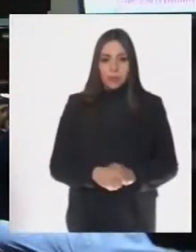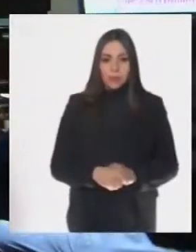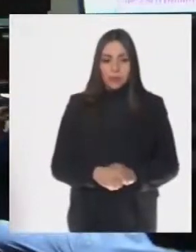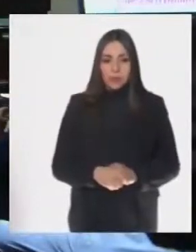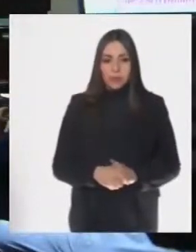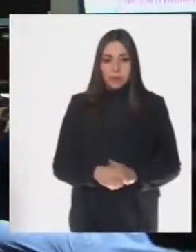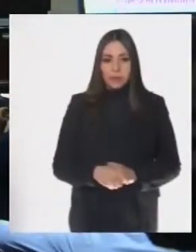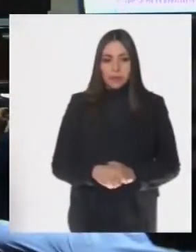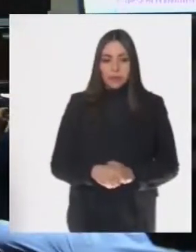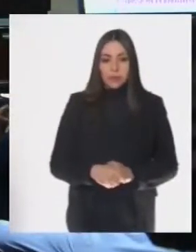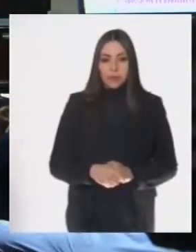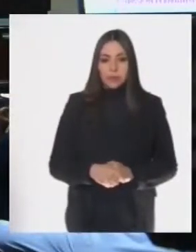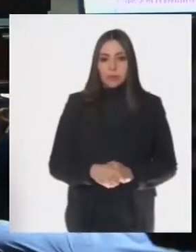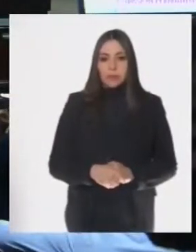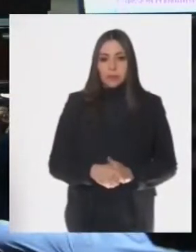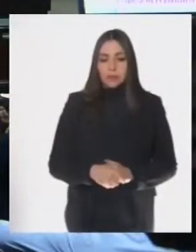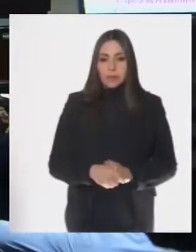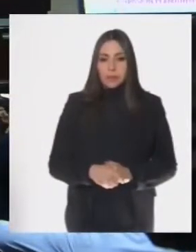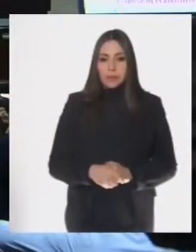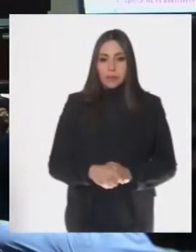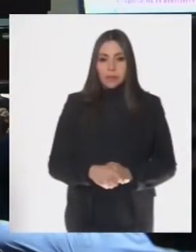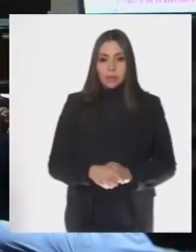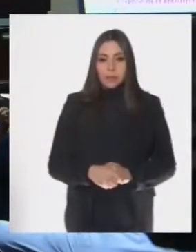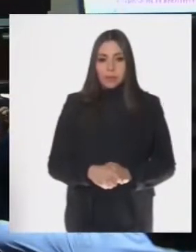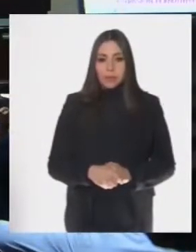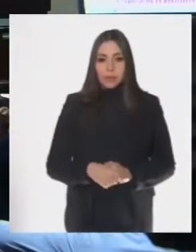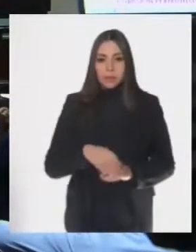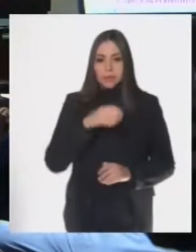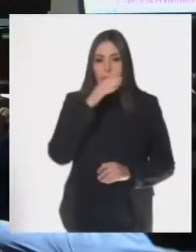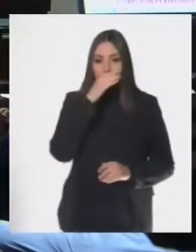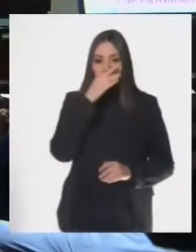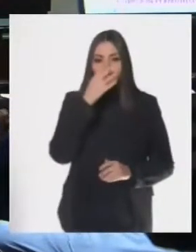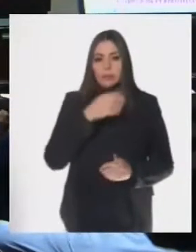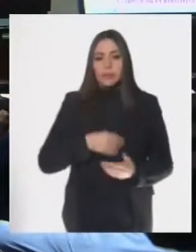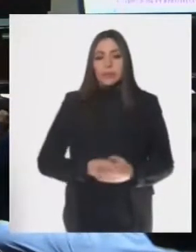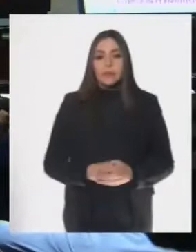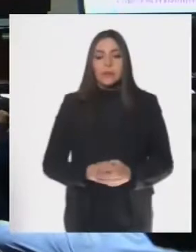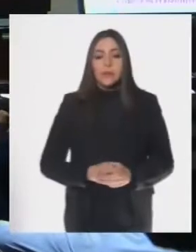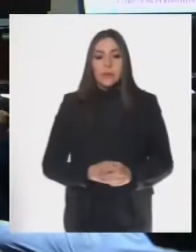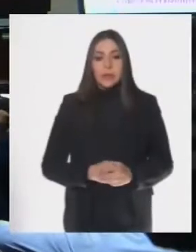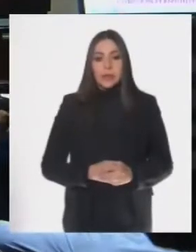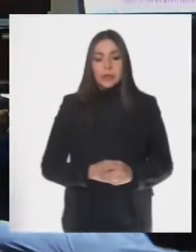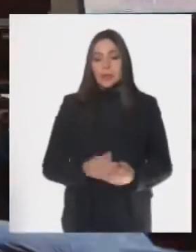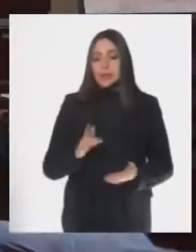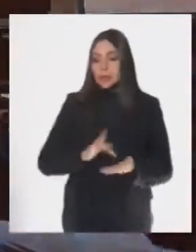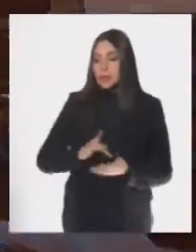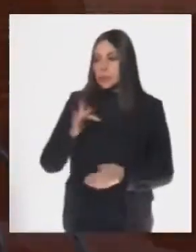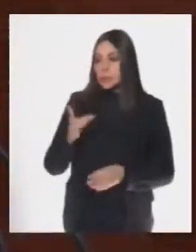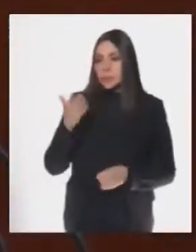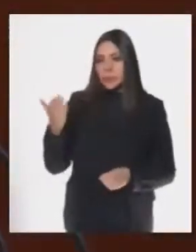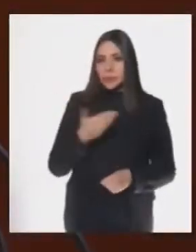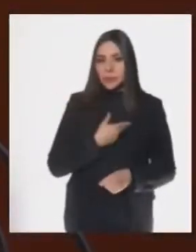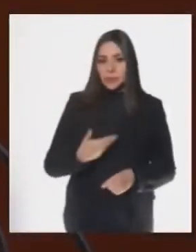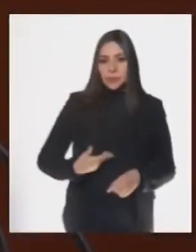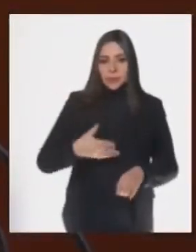Gracias, presidente. Con la venia de los compañeros legisladoras y legisladores. Adelante,